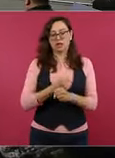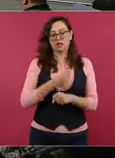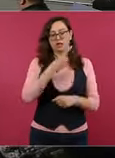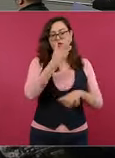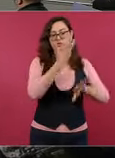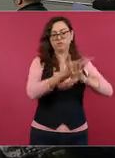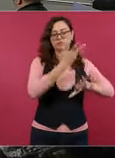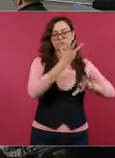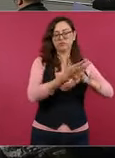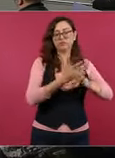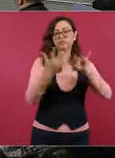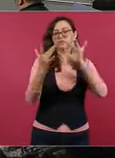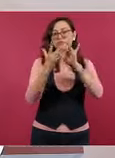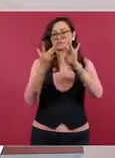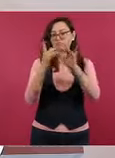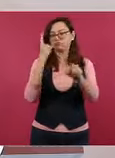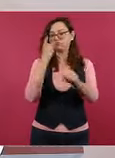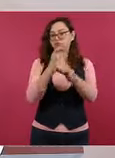es México.